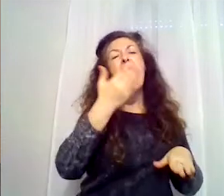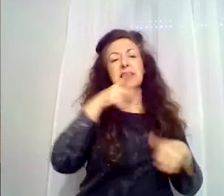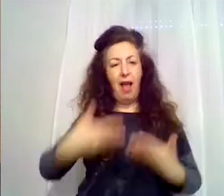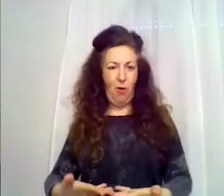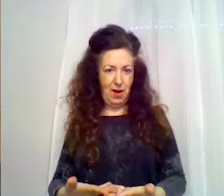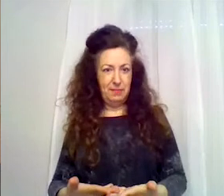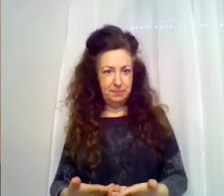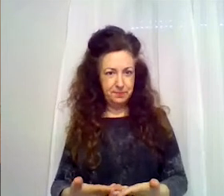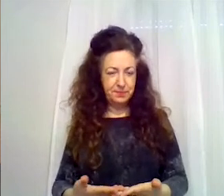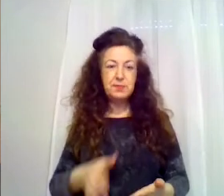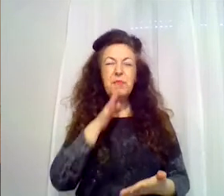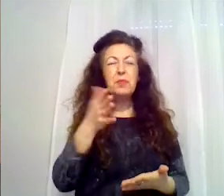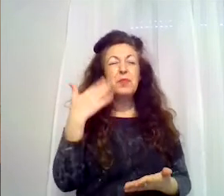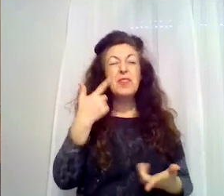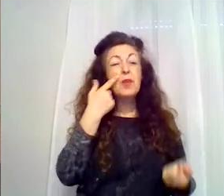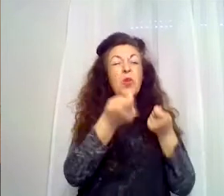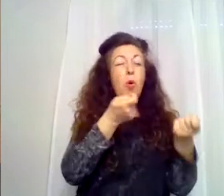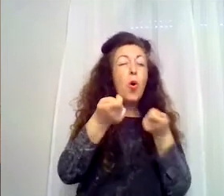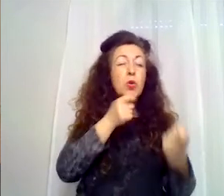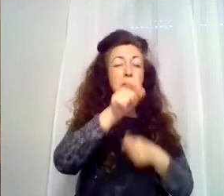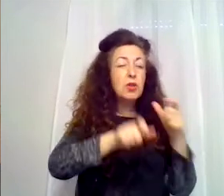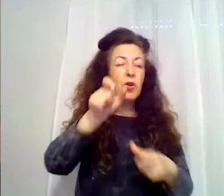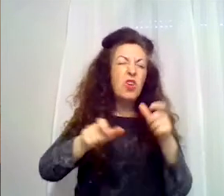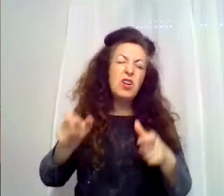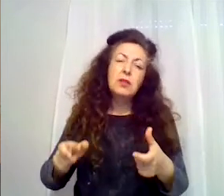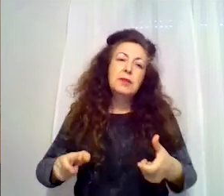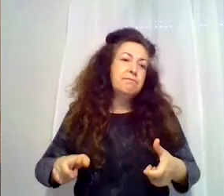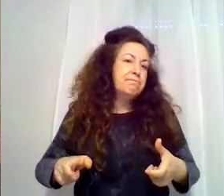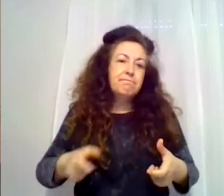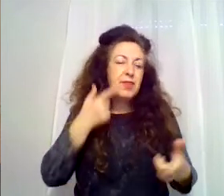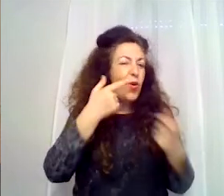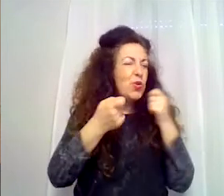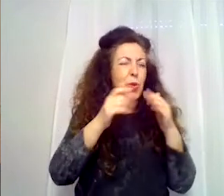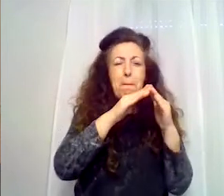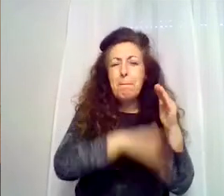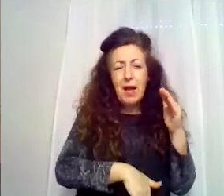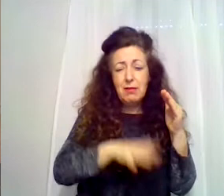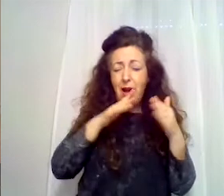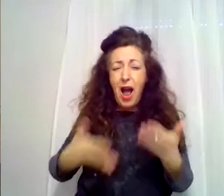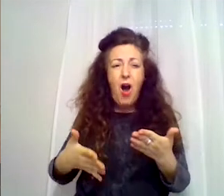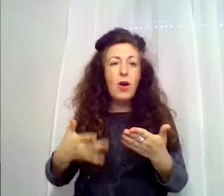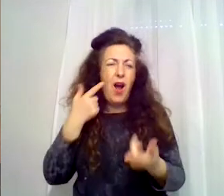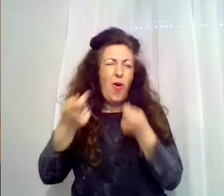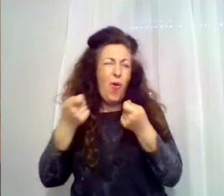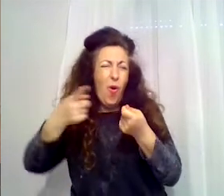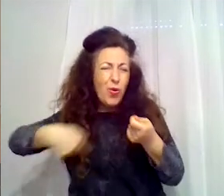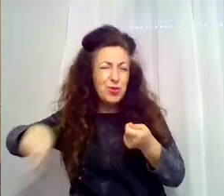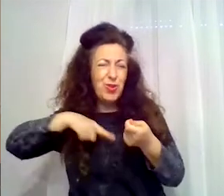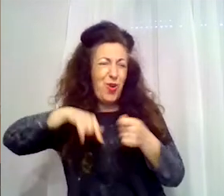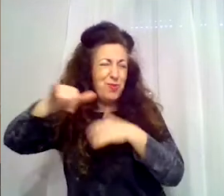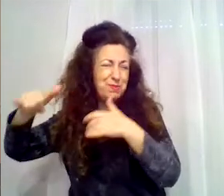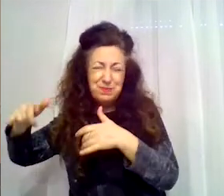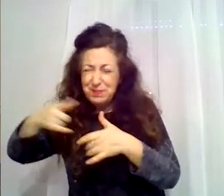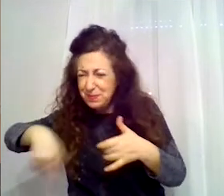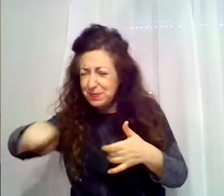el que existía en el siglo XVI. Es verdad que en el siglo XVI al que lo cogían lo pasaba mucho peor.